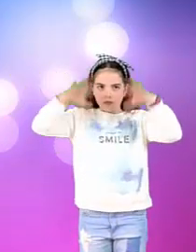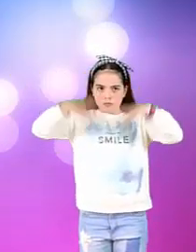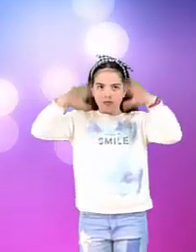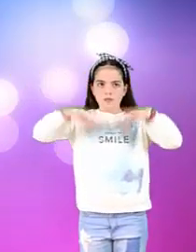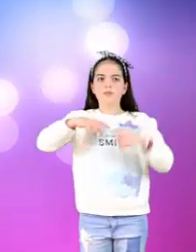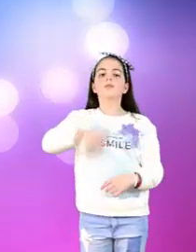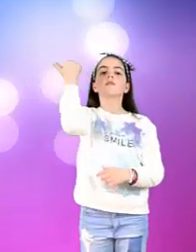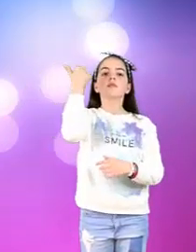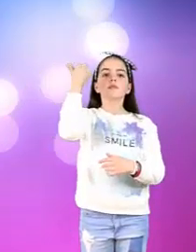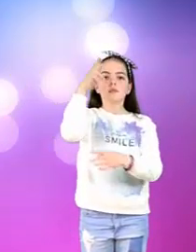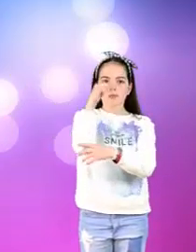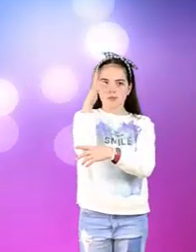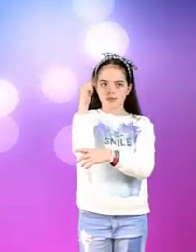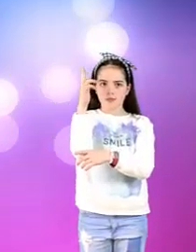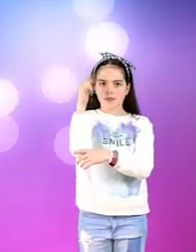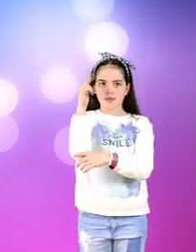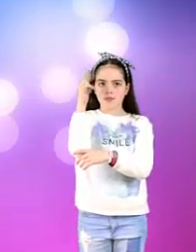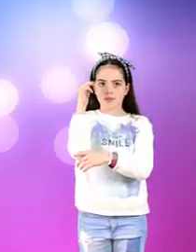20 grados.